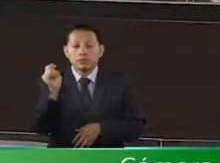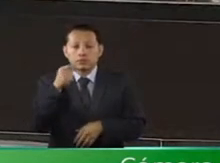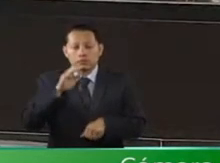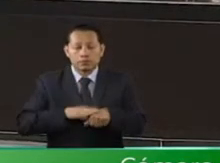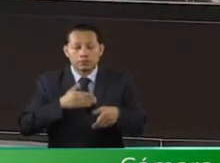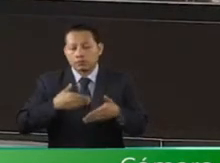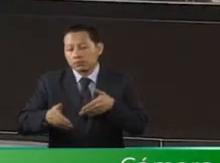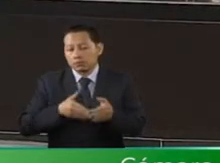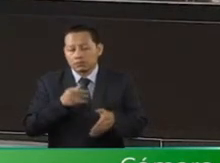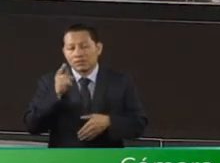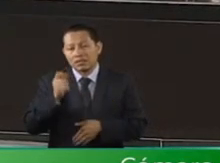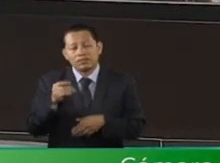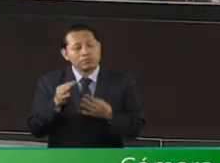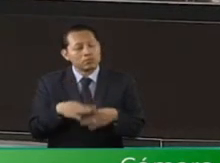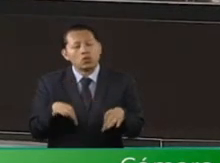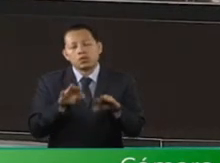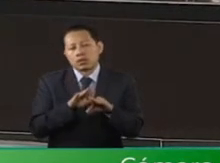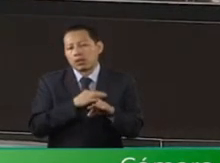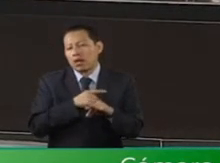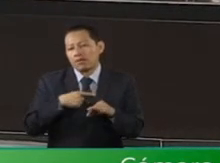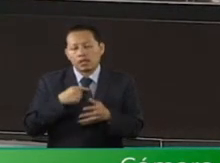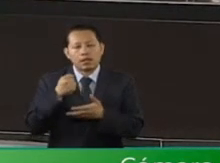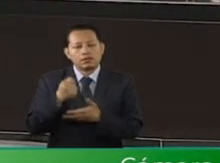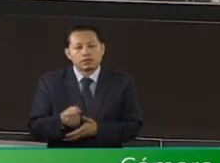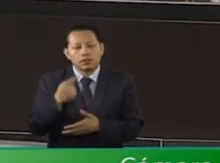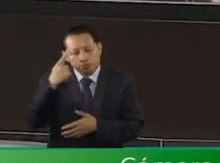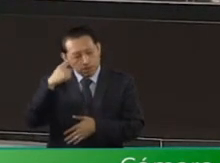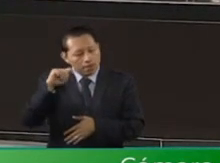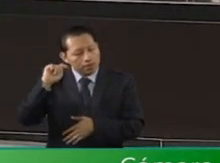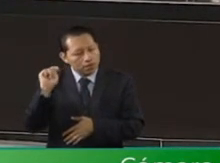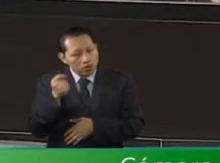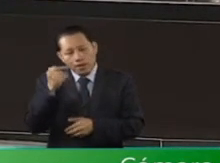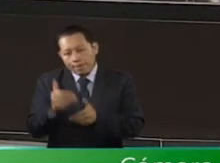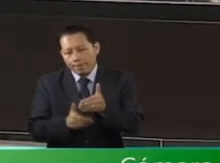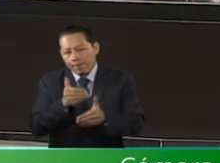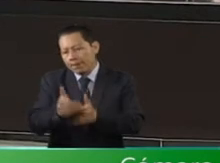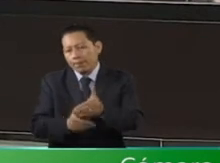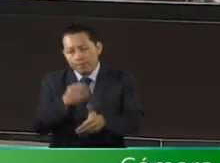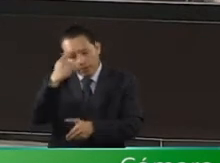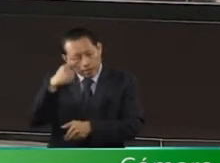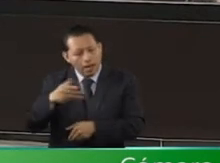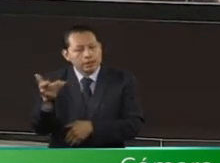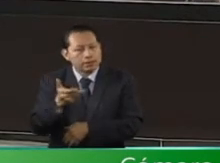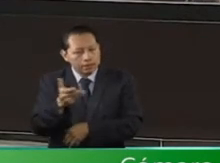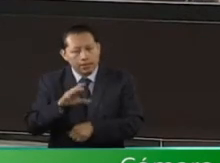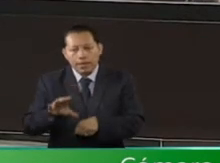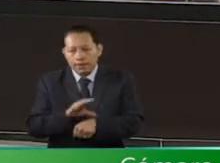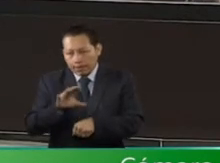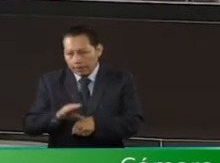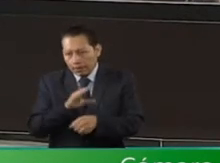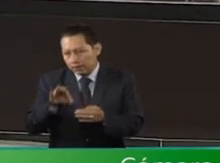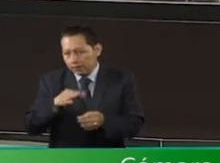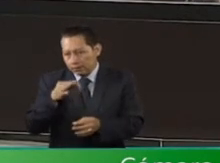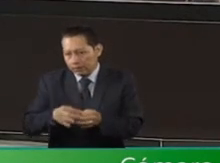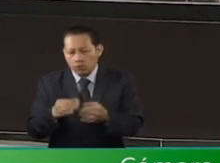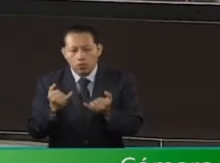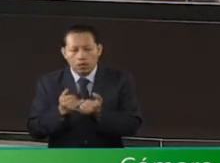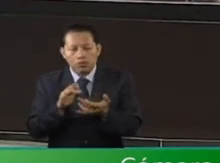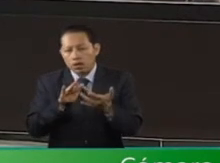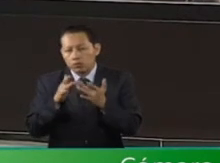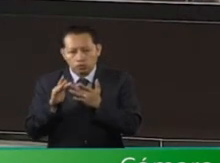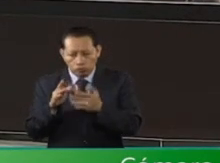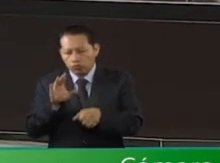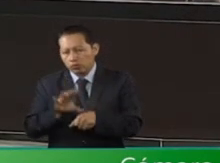ición es crucial invertir en tecnologías avanzadas para la generación de energía y la gestión de redes